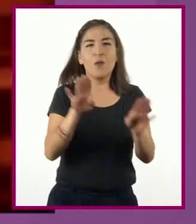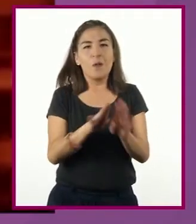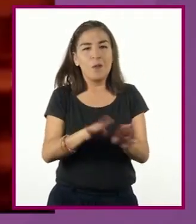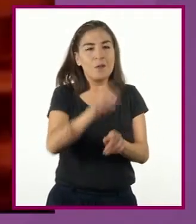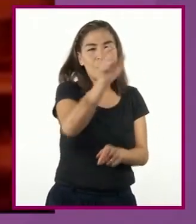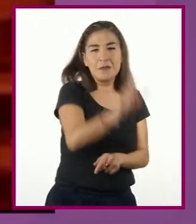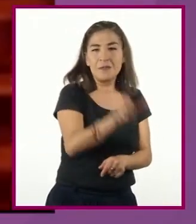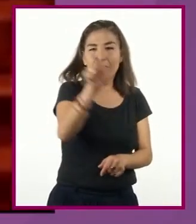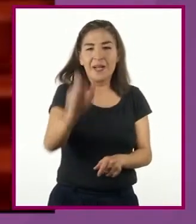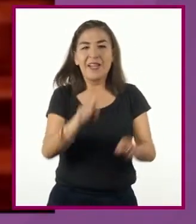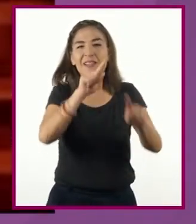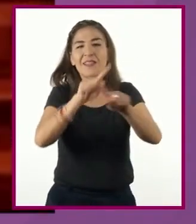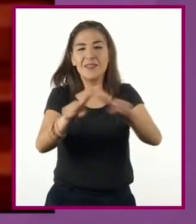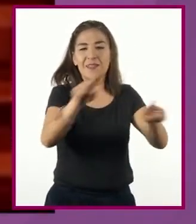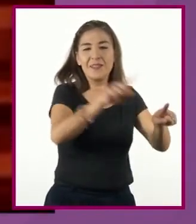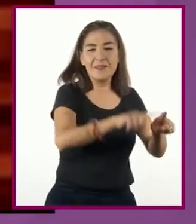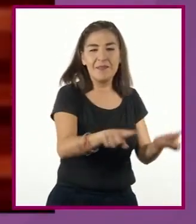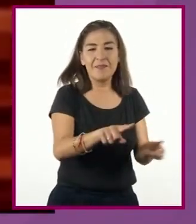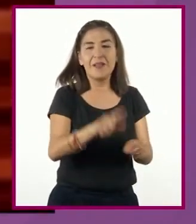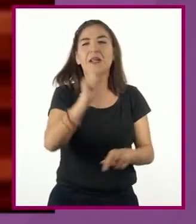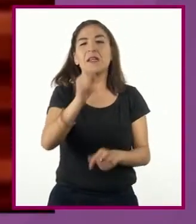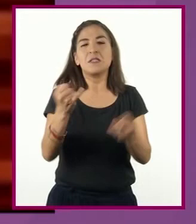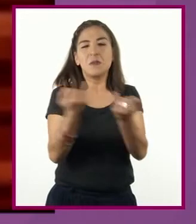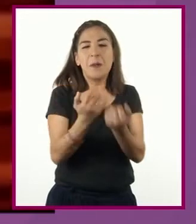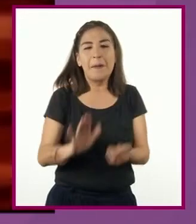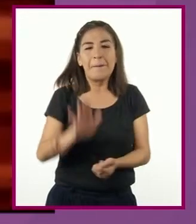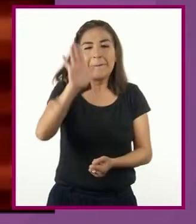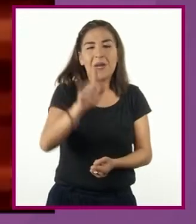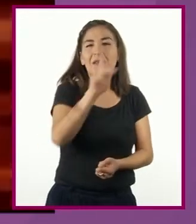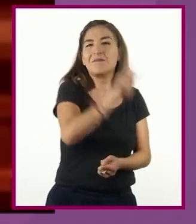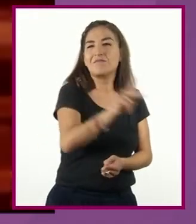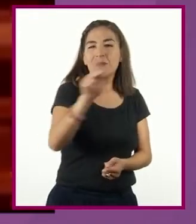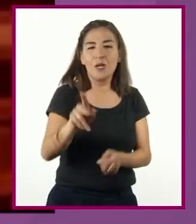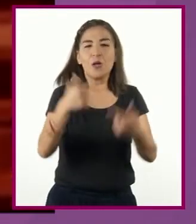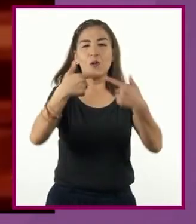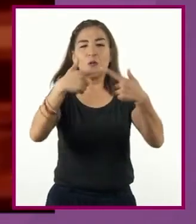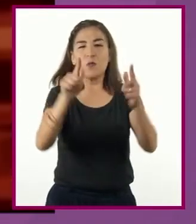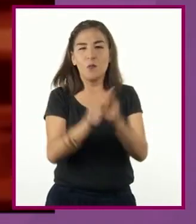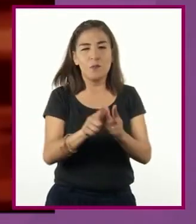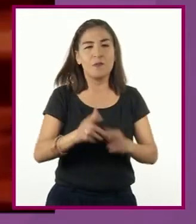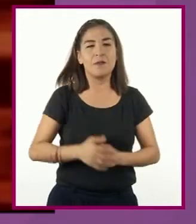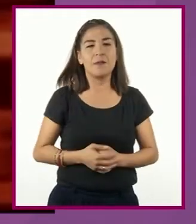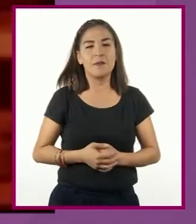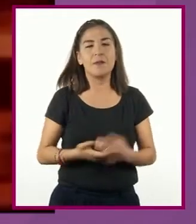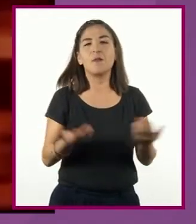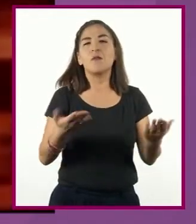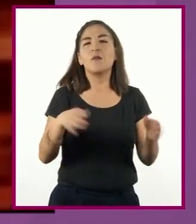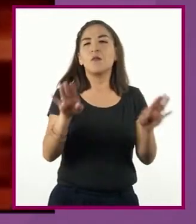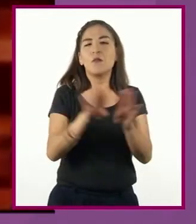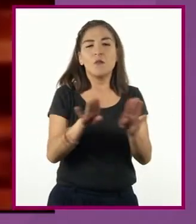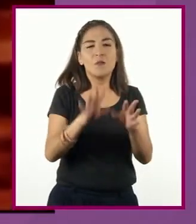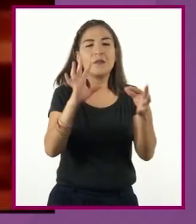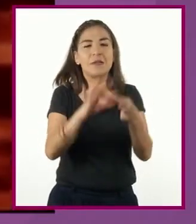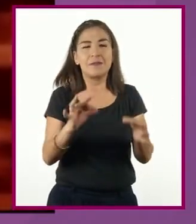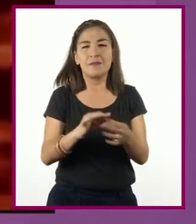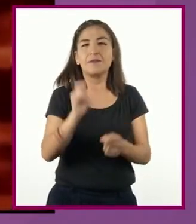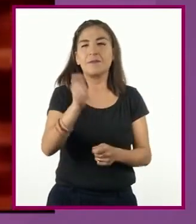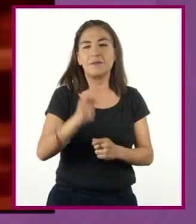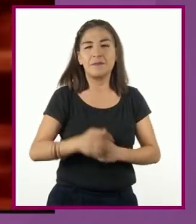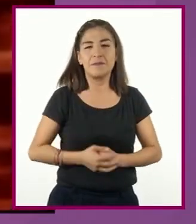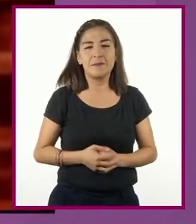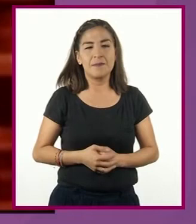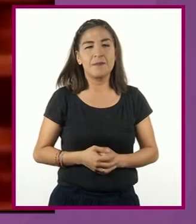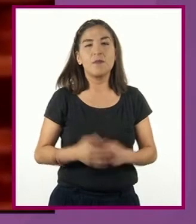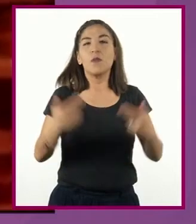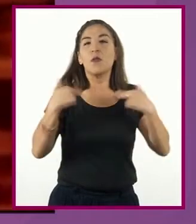diferenciación y a partir de la asimilación a un grupo. Vamos, en el sentido más básico, implica que